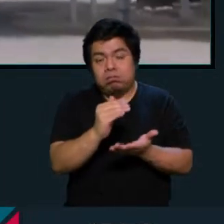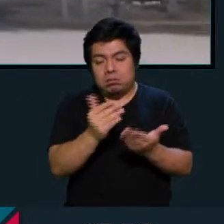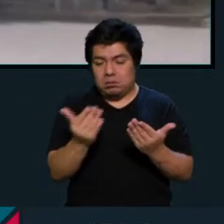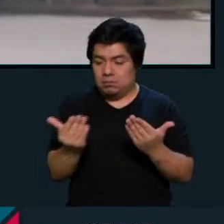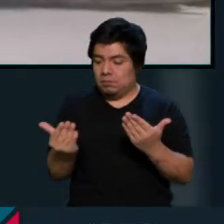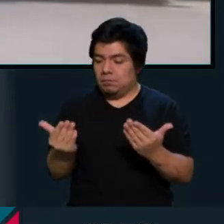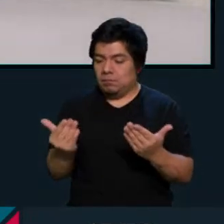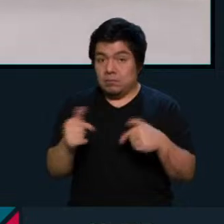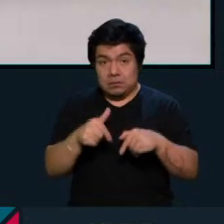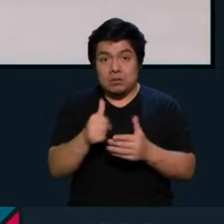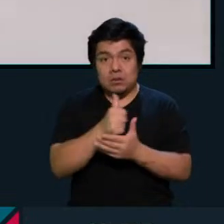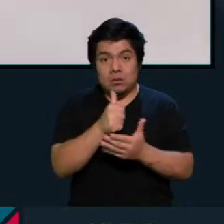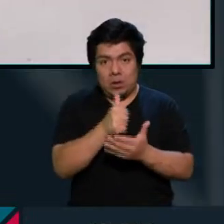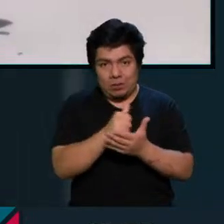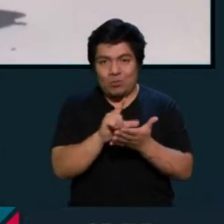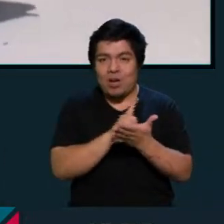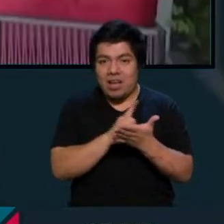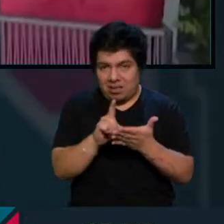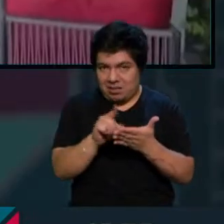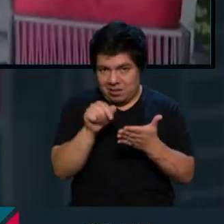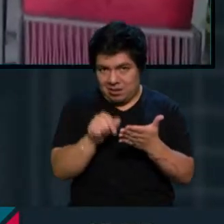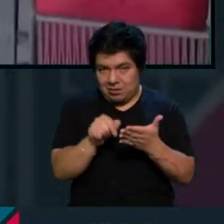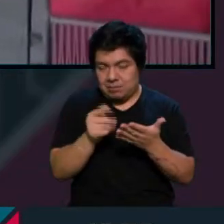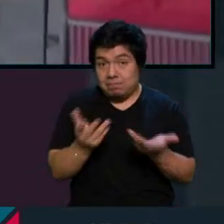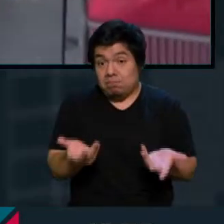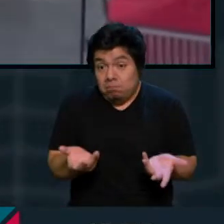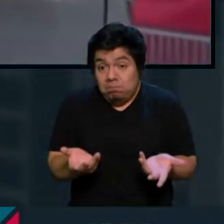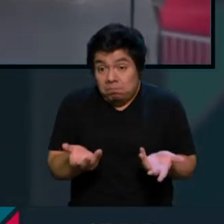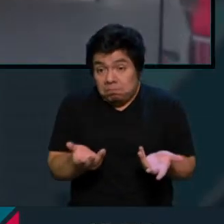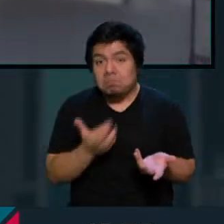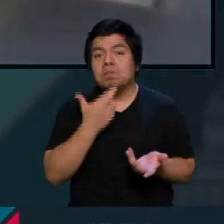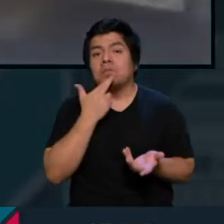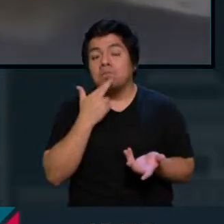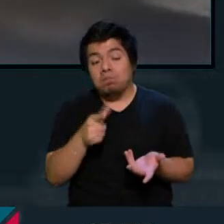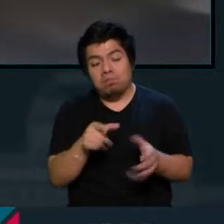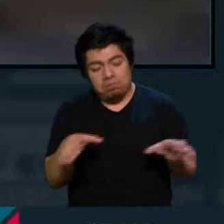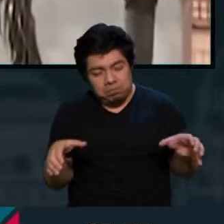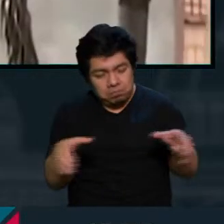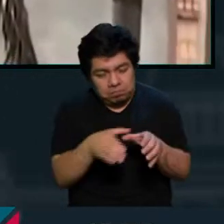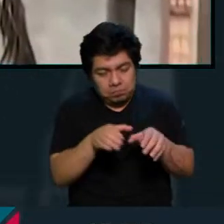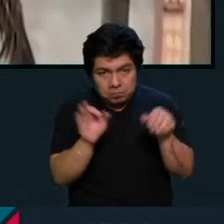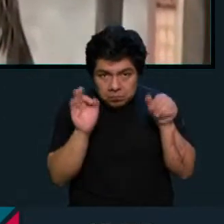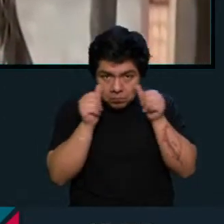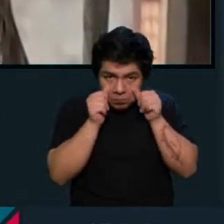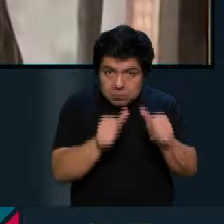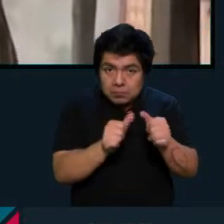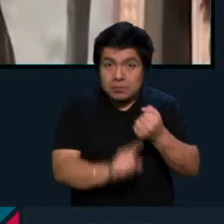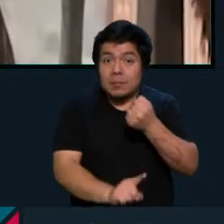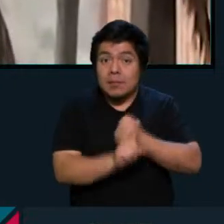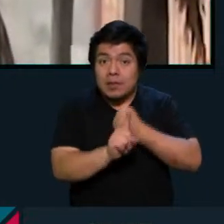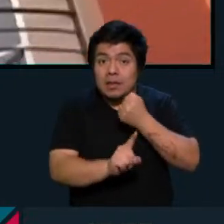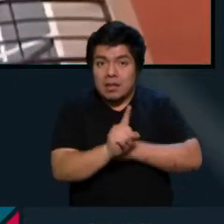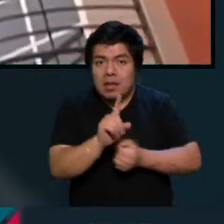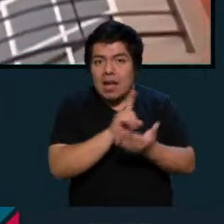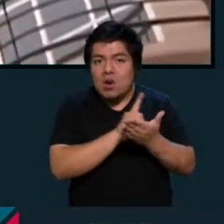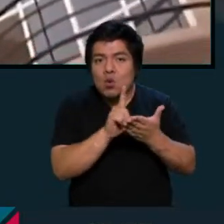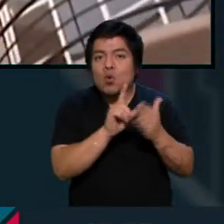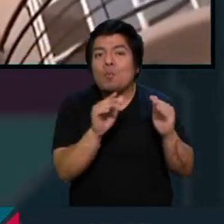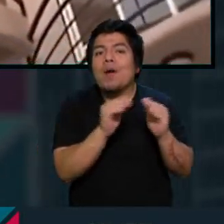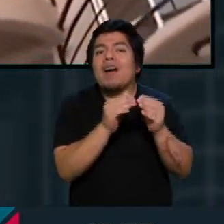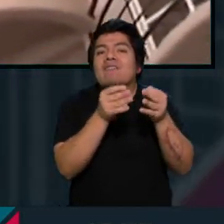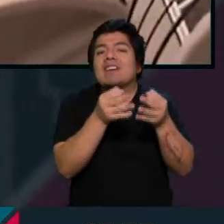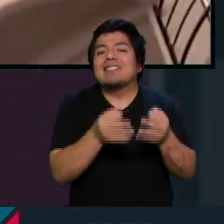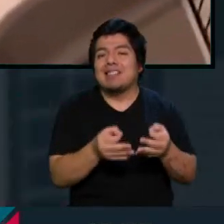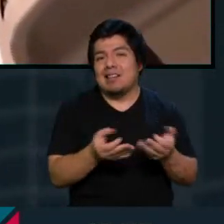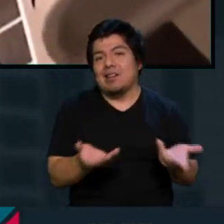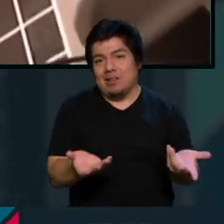que esta es una ciudad de derechos, deberíamos privilegiar el tema, la problemática del derecho a la vivienda adecuada. Y por